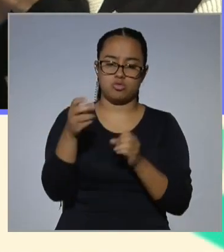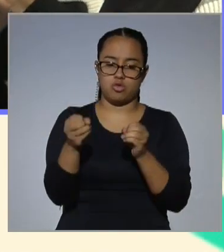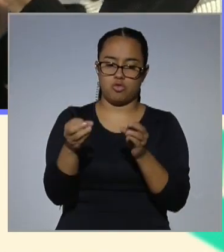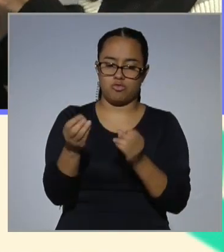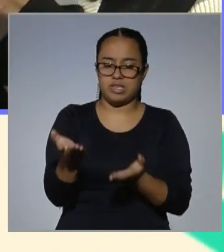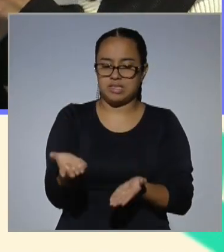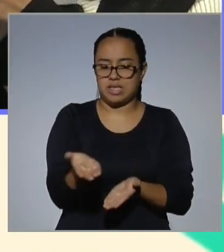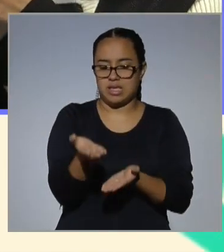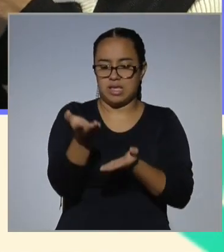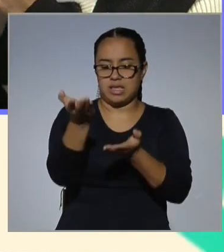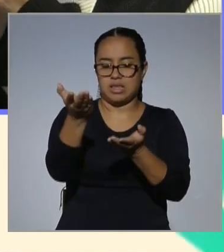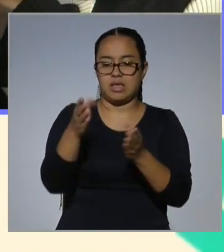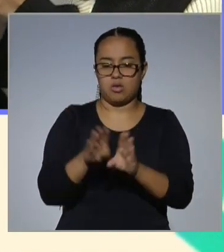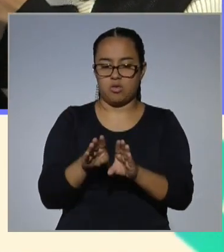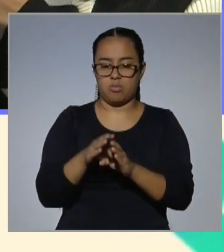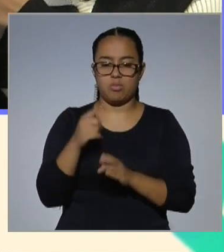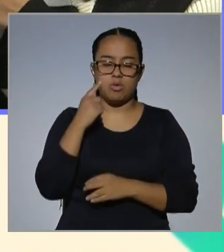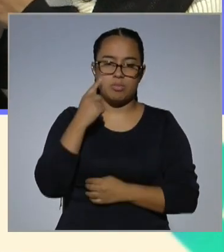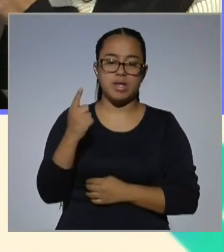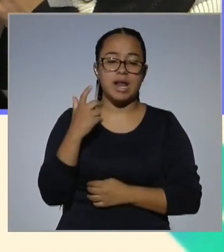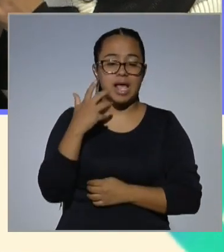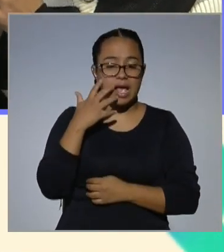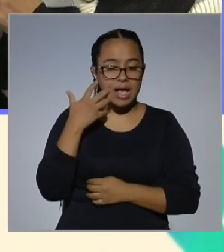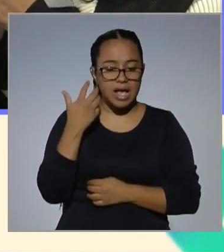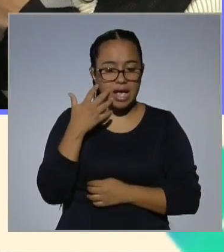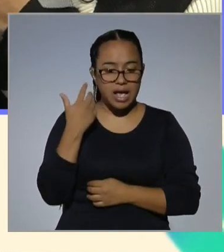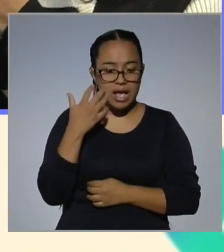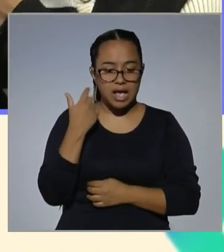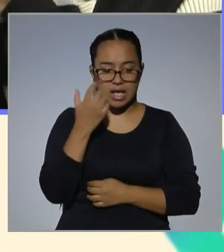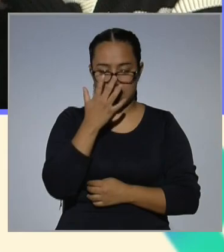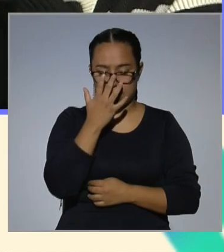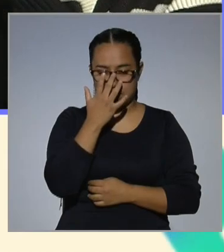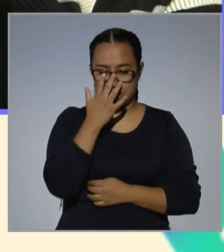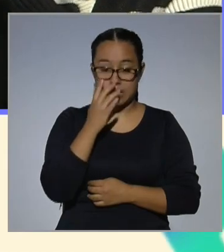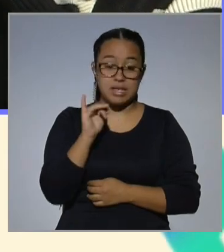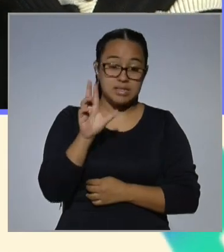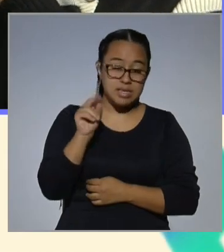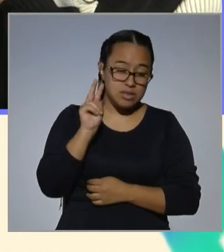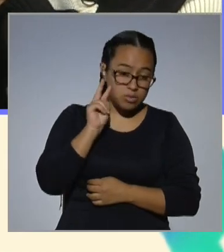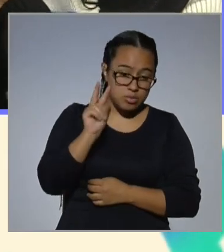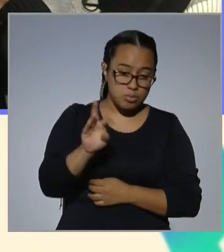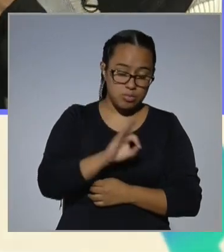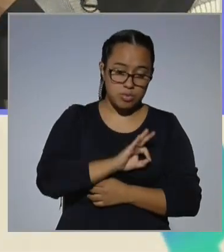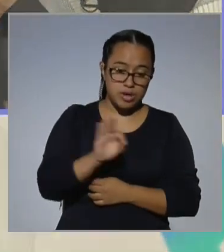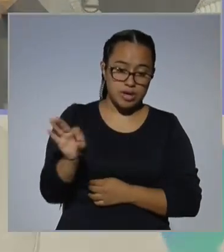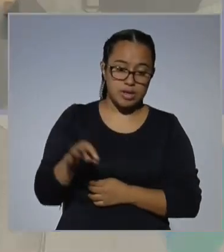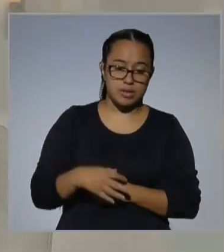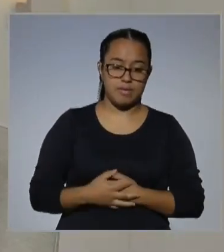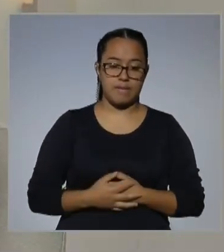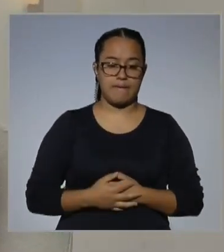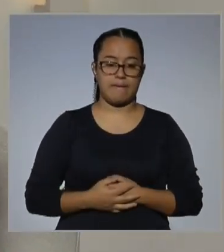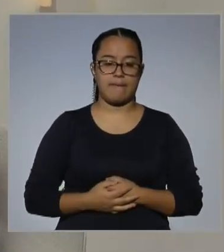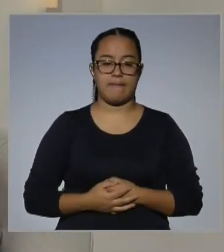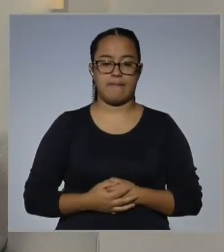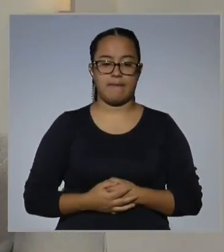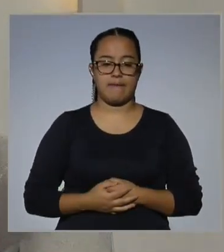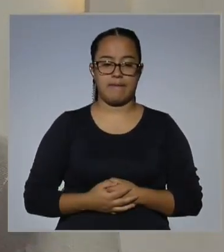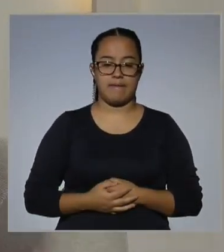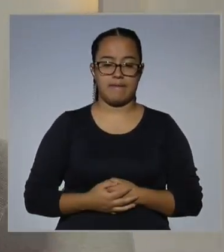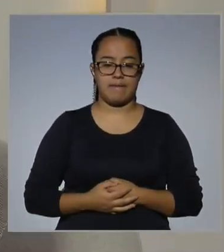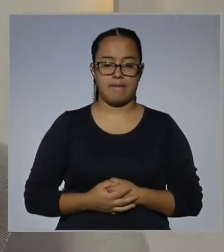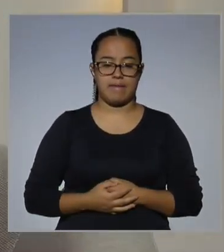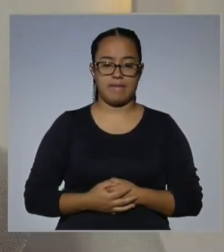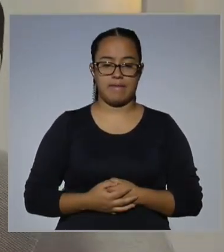oficina. Se los voy a enseñar a los gatitos. Aquí hay, no sé si se alcanza a ver en pantalla.